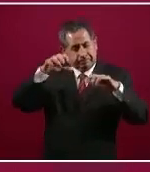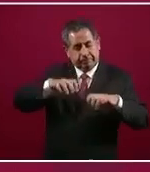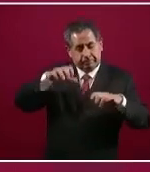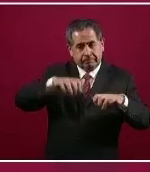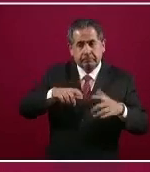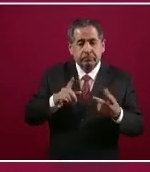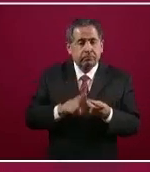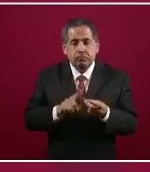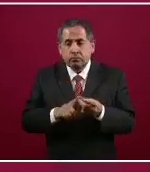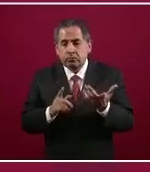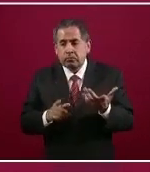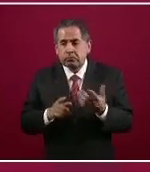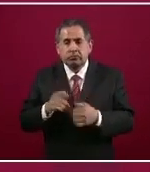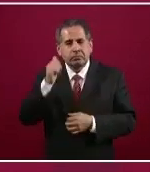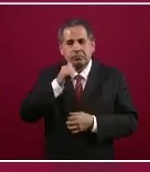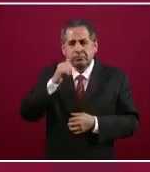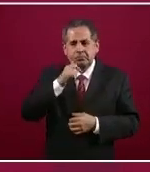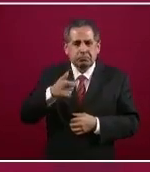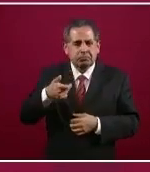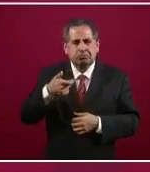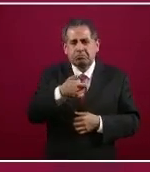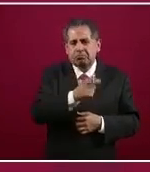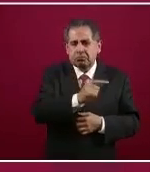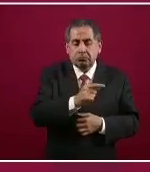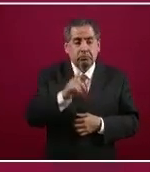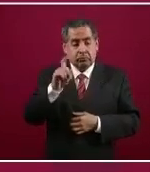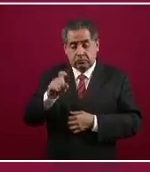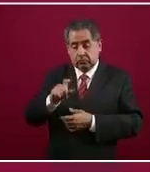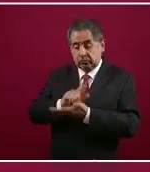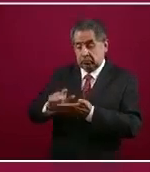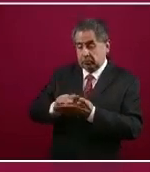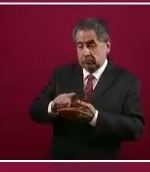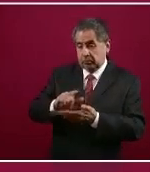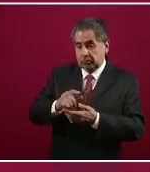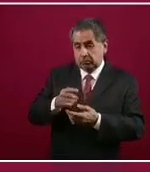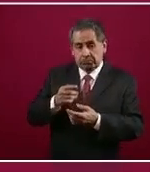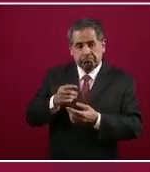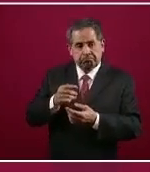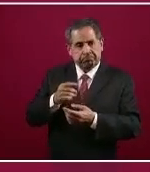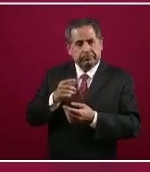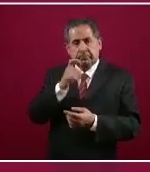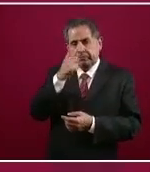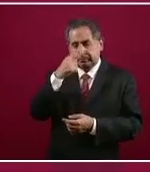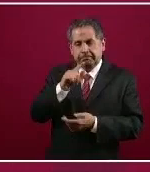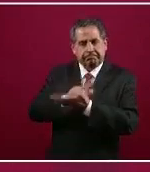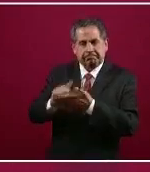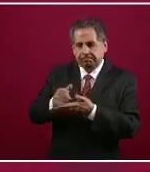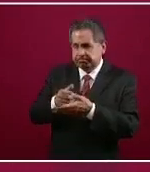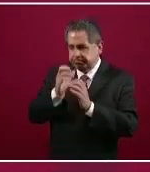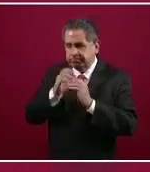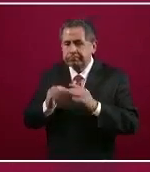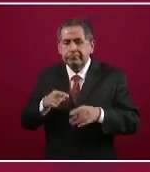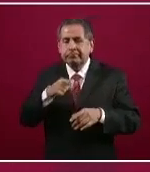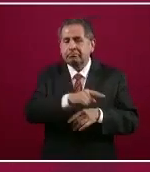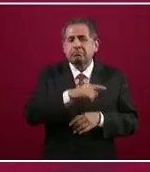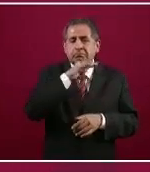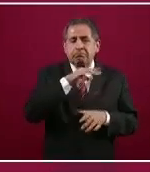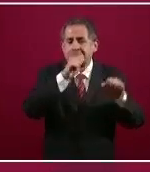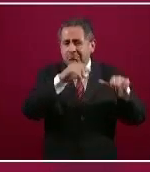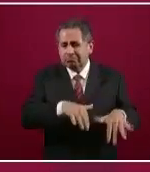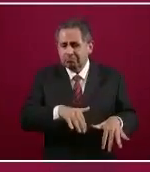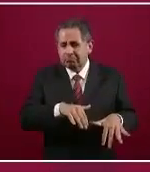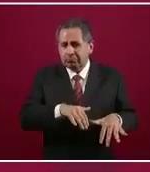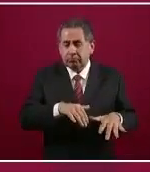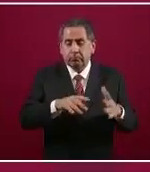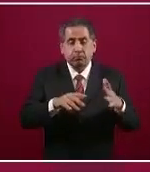se busca meterle poco dinero, al agua potable sí le metemos bombeo y energía eléctrica. Entonces el agua residual siempre la transportamos por gravedad. Está